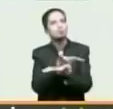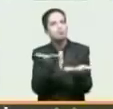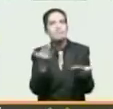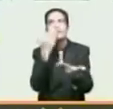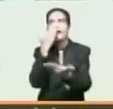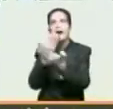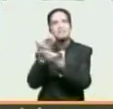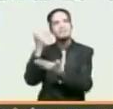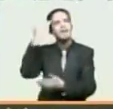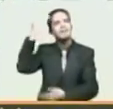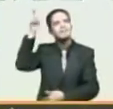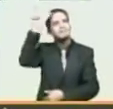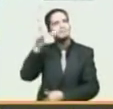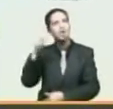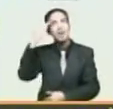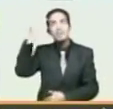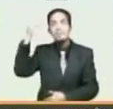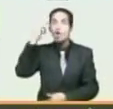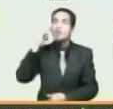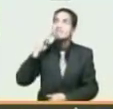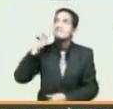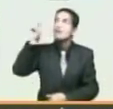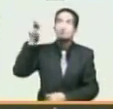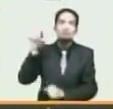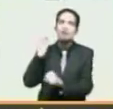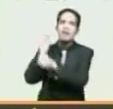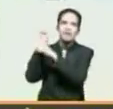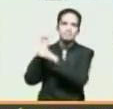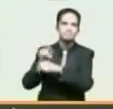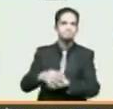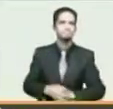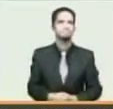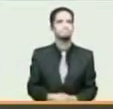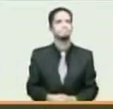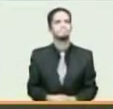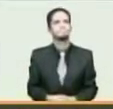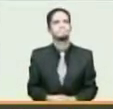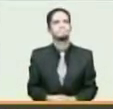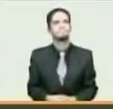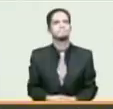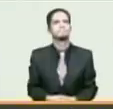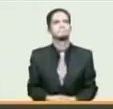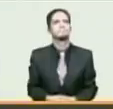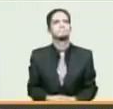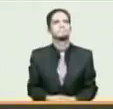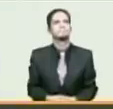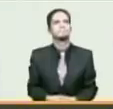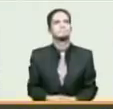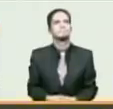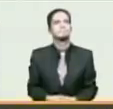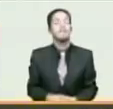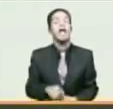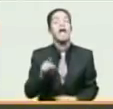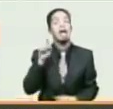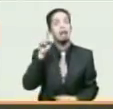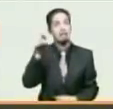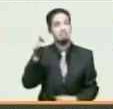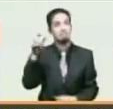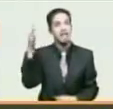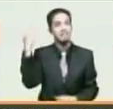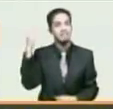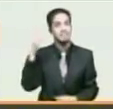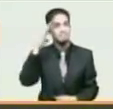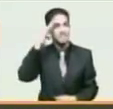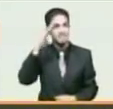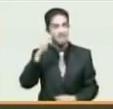que nos saluda, le decimos: Bolívar, nunca te vamos a fallar, hermano. Nunca. Allá en la Academia Militar juramos